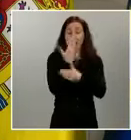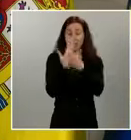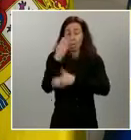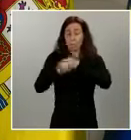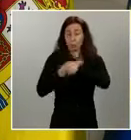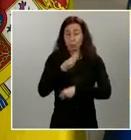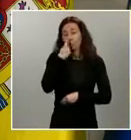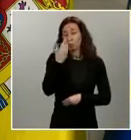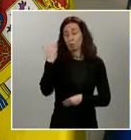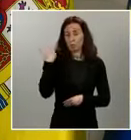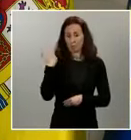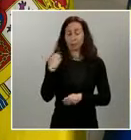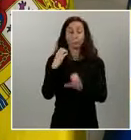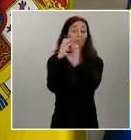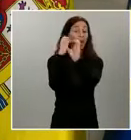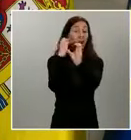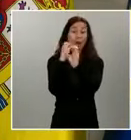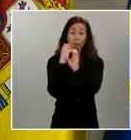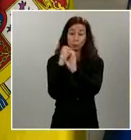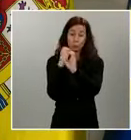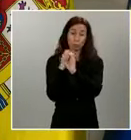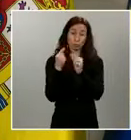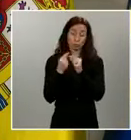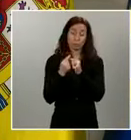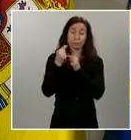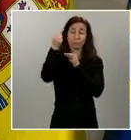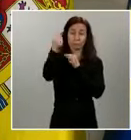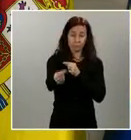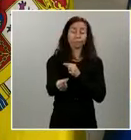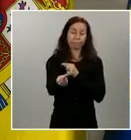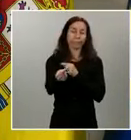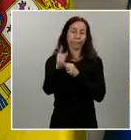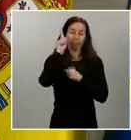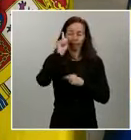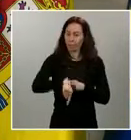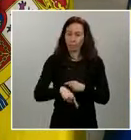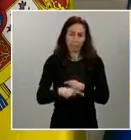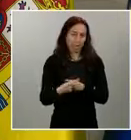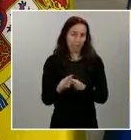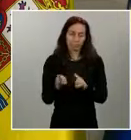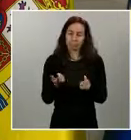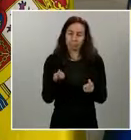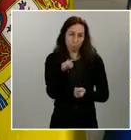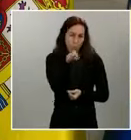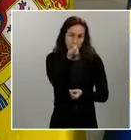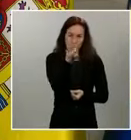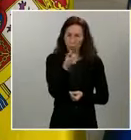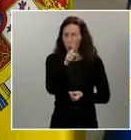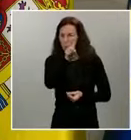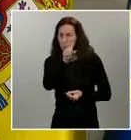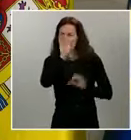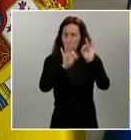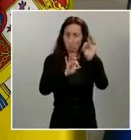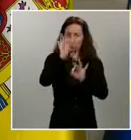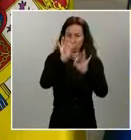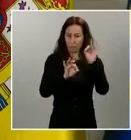autobús interurbano de larga distancia, seguimos con cifras absolutamente testimoniales del orden del 1%, y el transporte